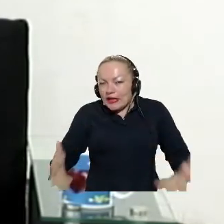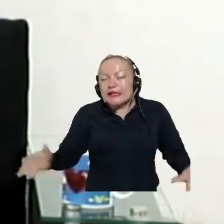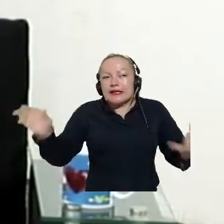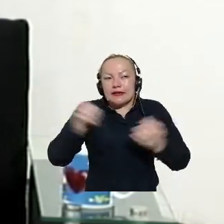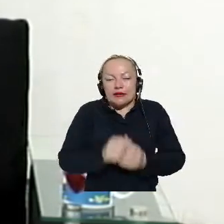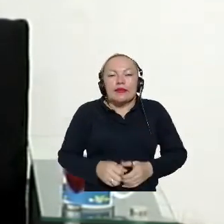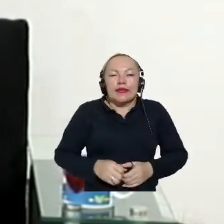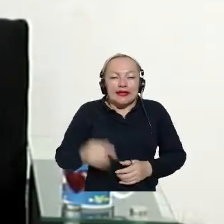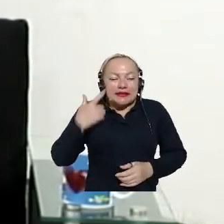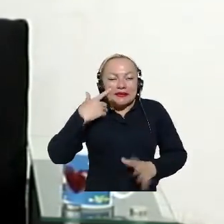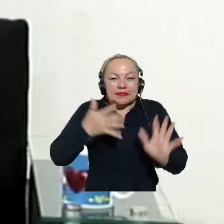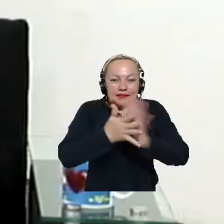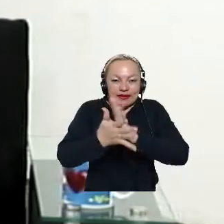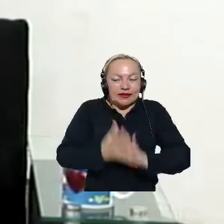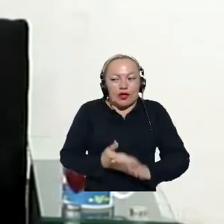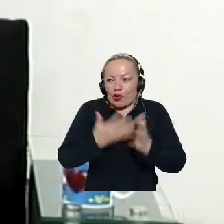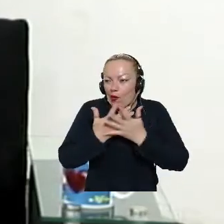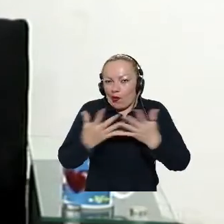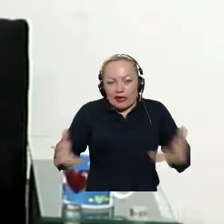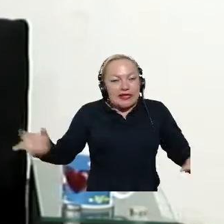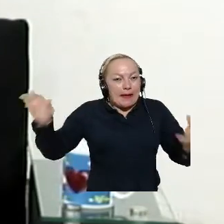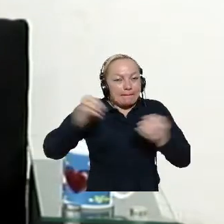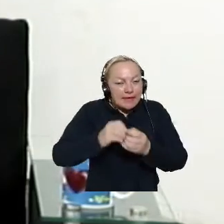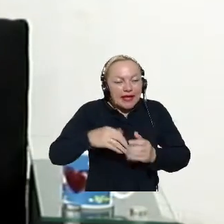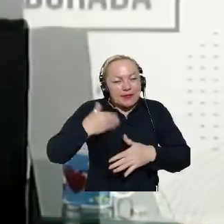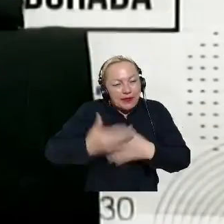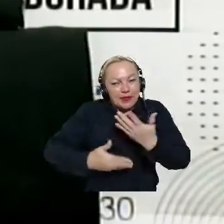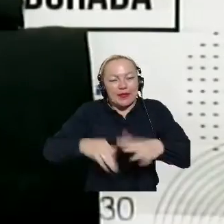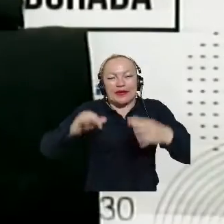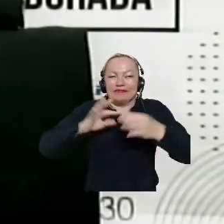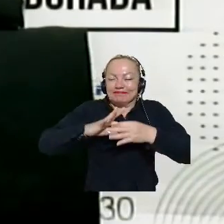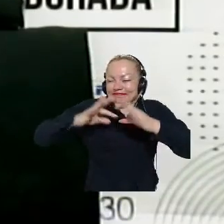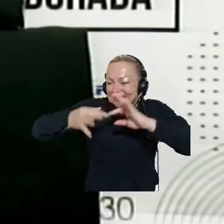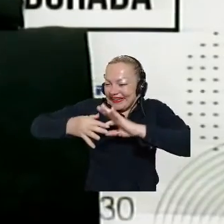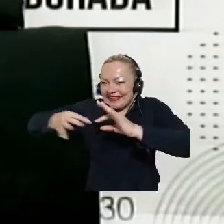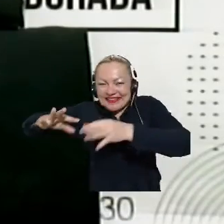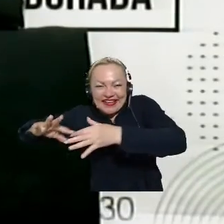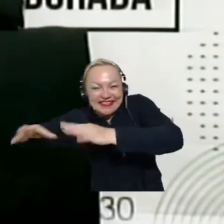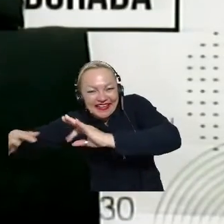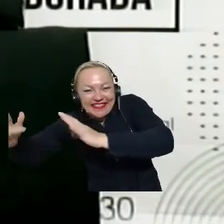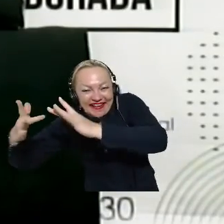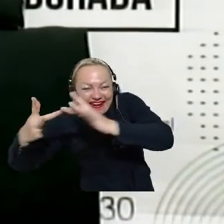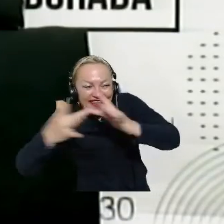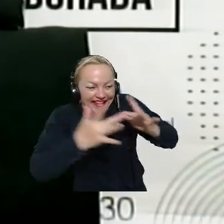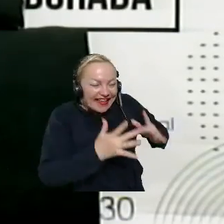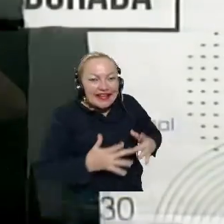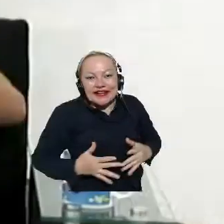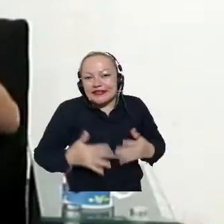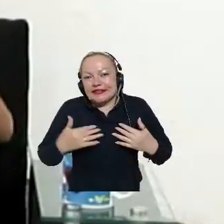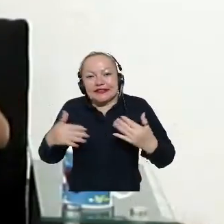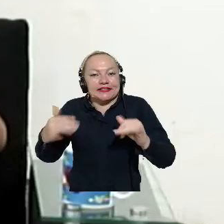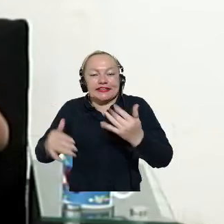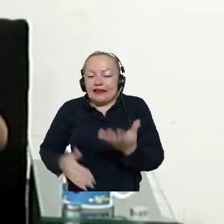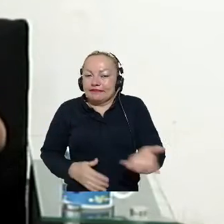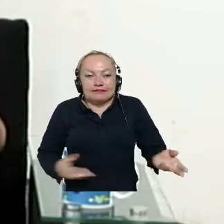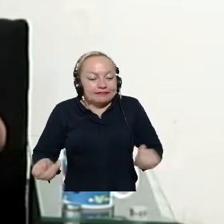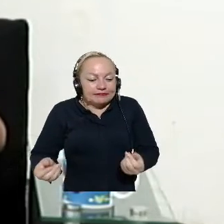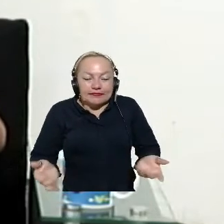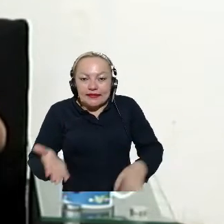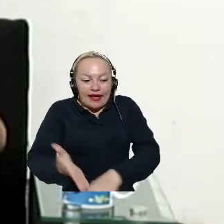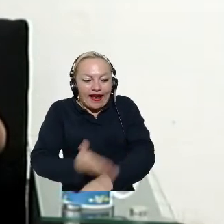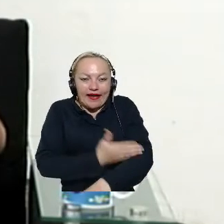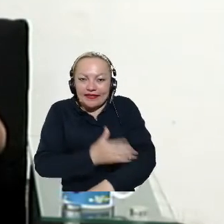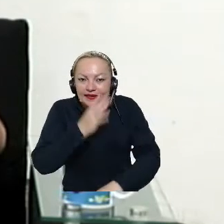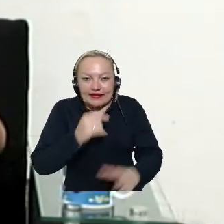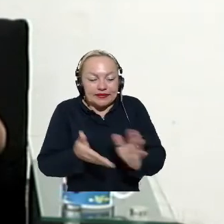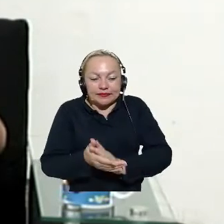efecto dominó, una cosa increíble. Es como una cadena. Total, porque es que... Entonces, ya no tengo el mismo contrato que tenía antes, ¿cierto? Entonces,